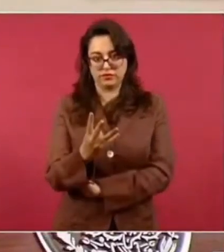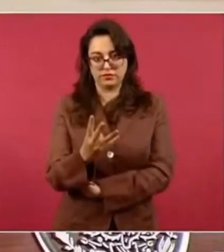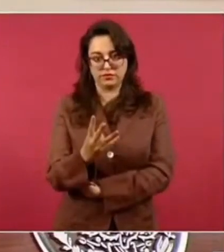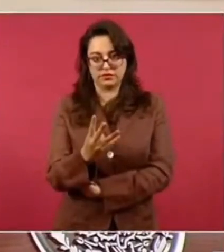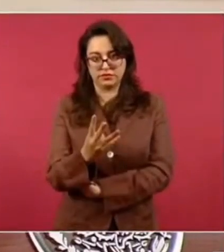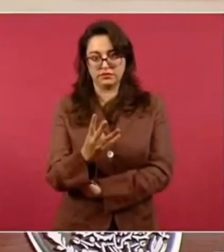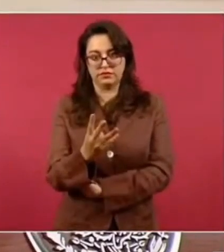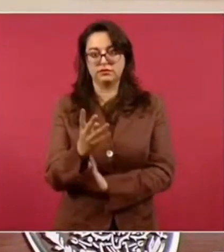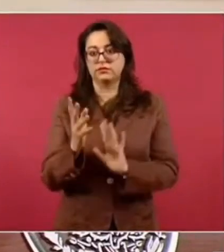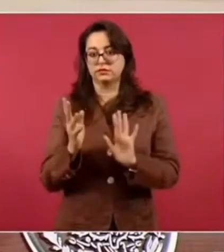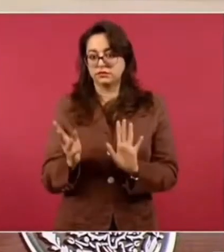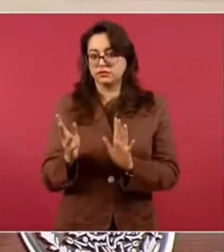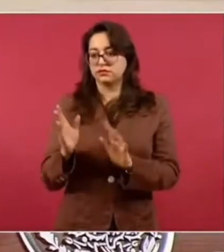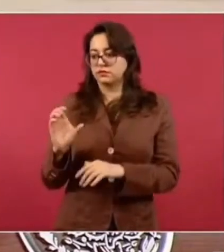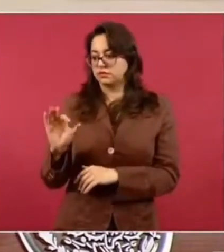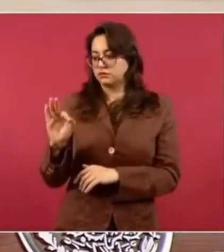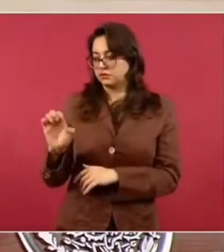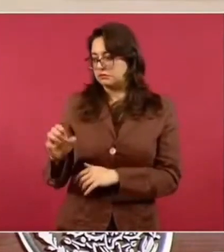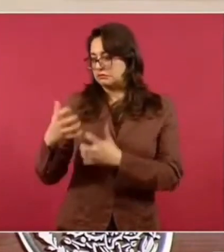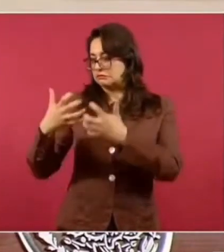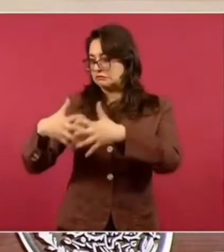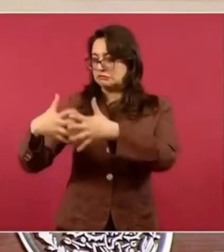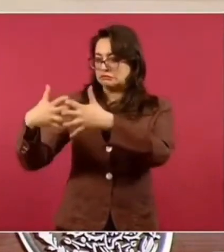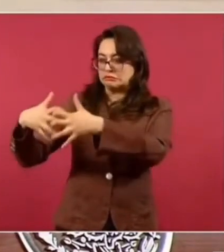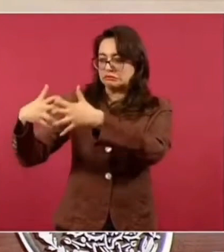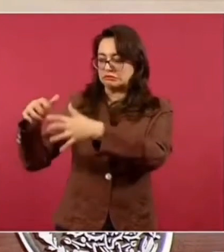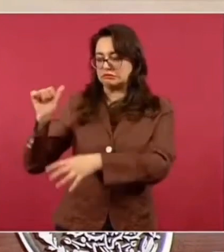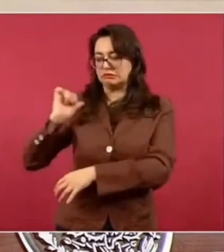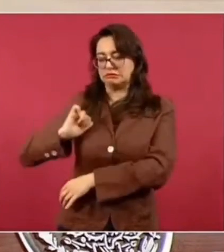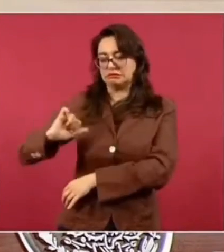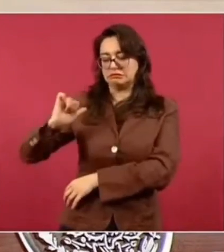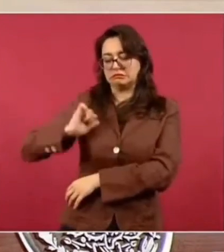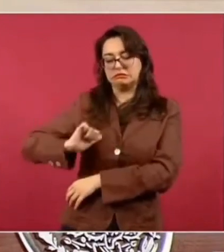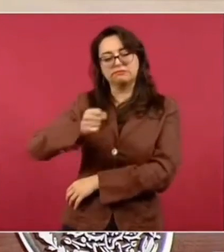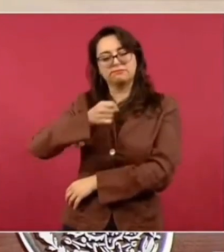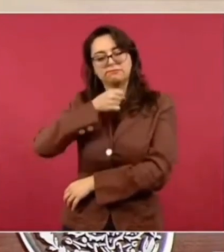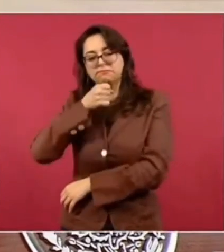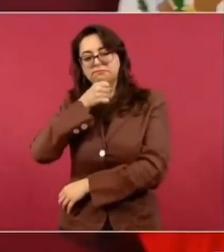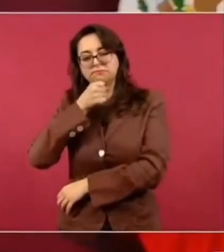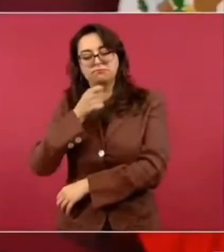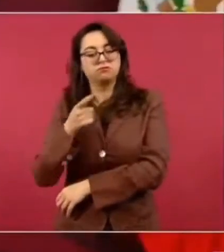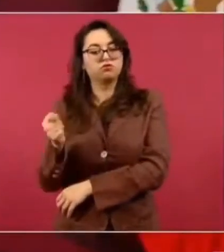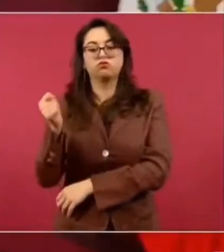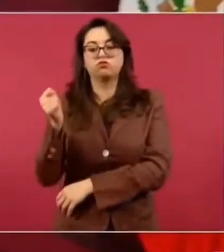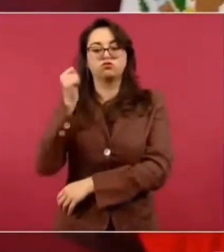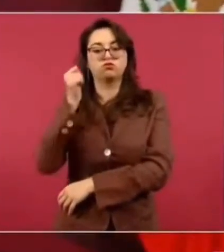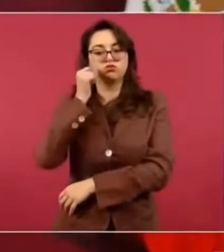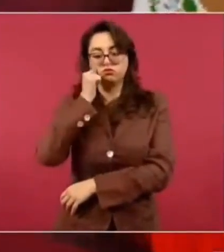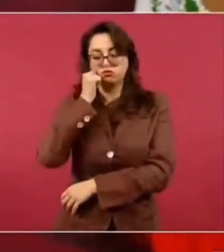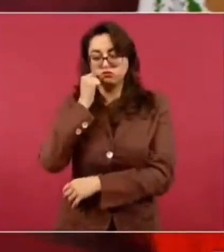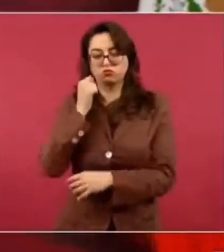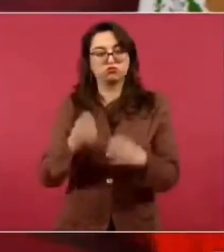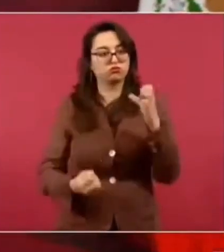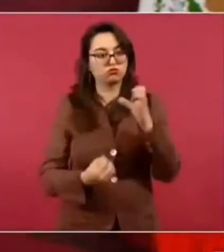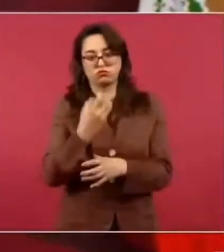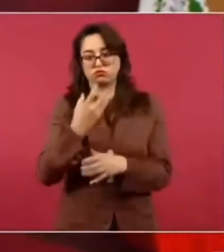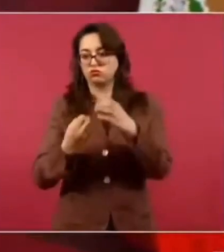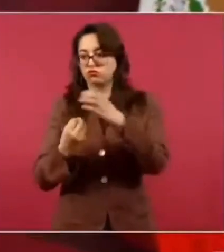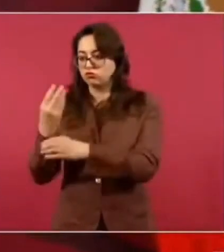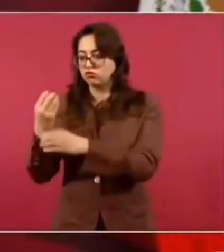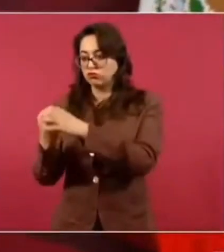con la antigüedad de algunas plantas de la Comisión Federal, vamos a llegar al 65%